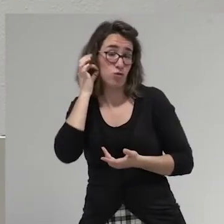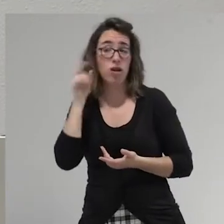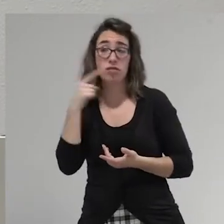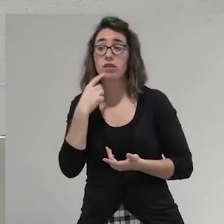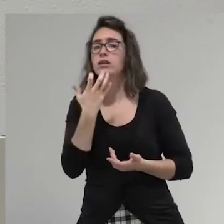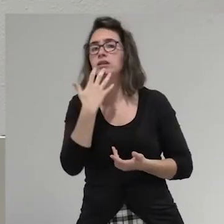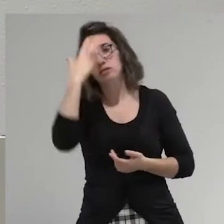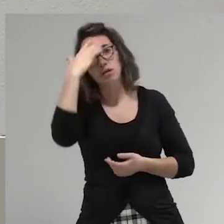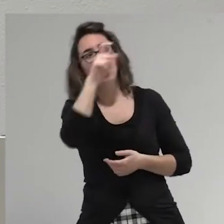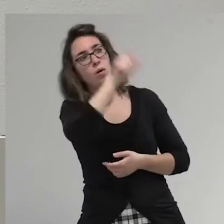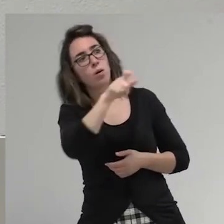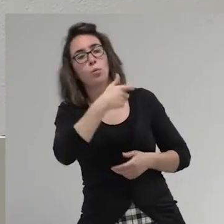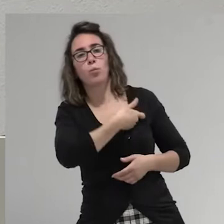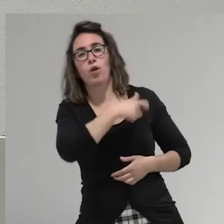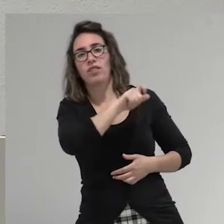a